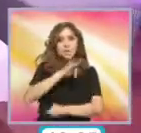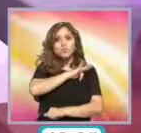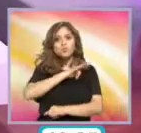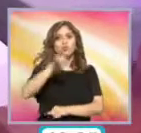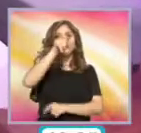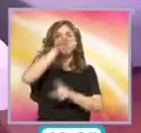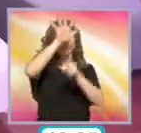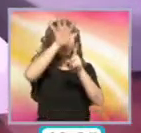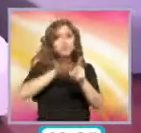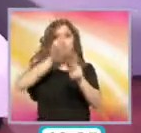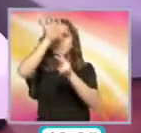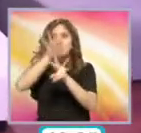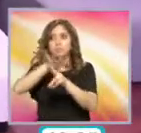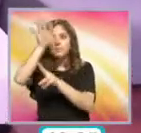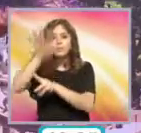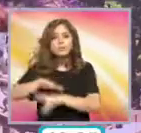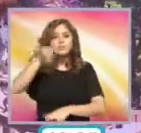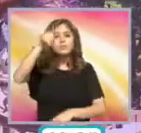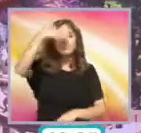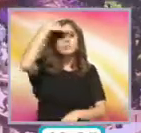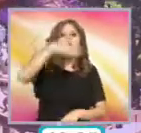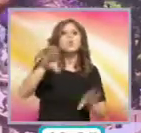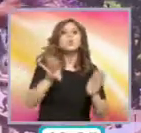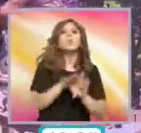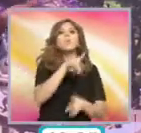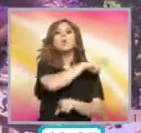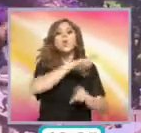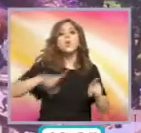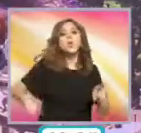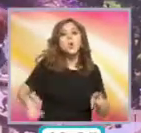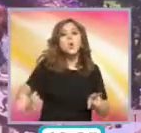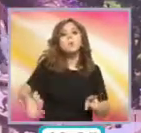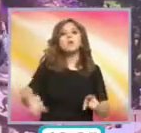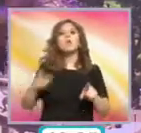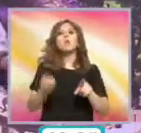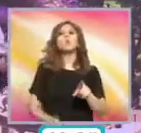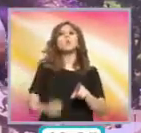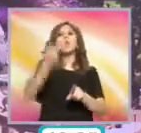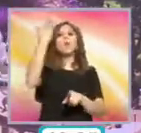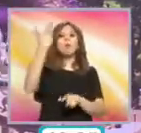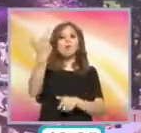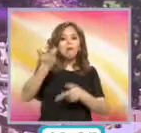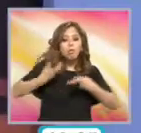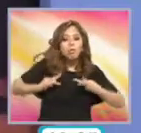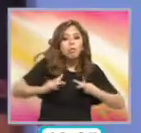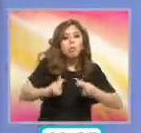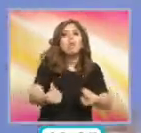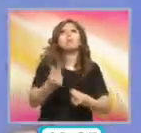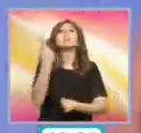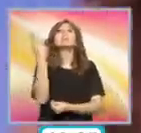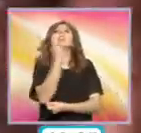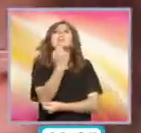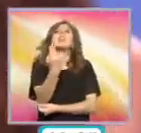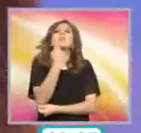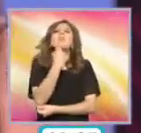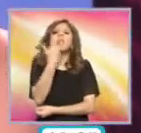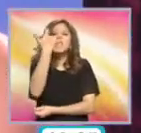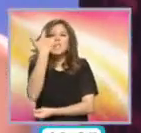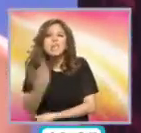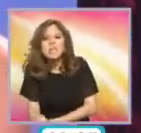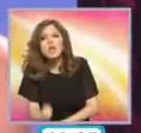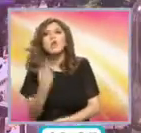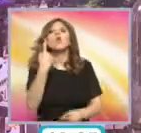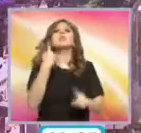del cómputo puedes saber cuánto ha gastado el dinero, el gobierno, en qué lo ha gastado, cuál ha sido el beneficio. ¿Qué cara tienen?